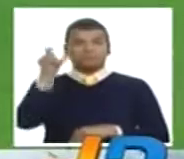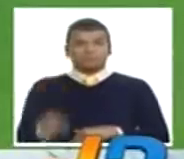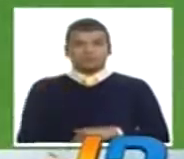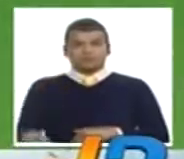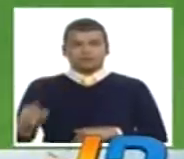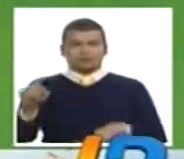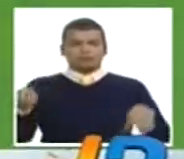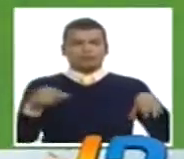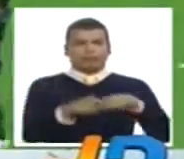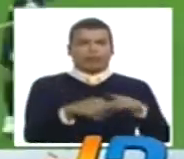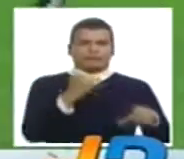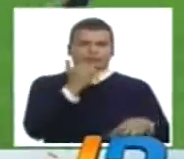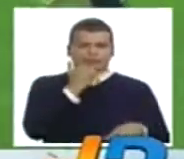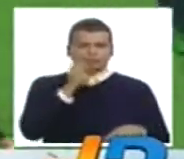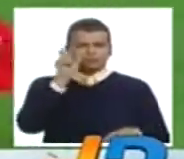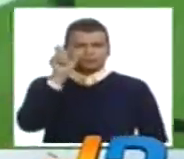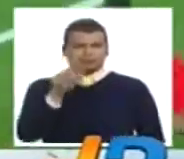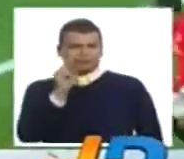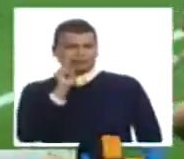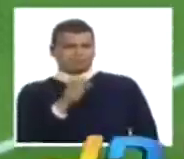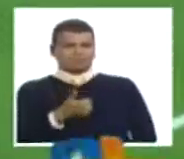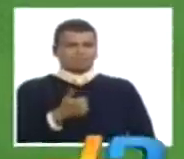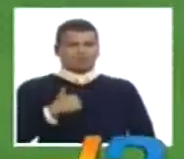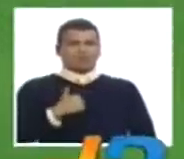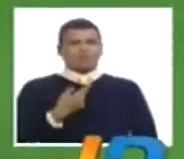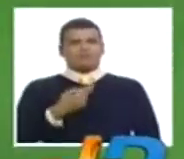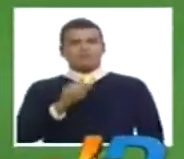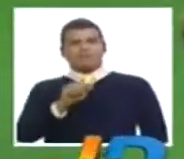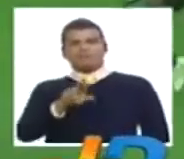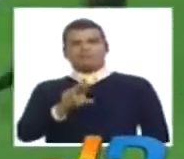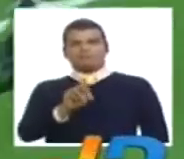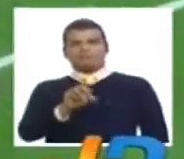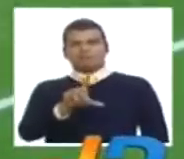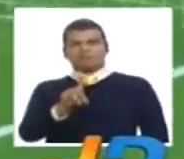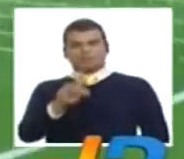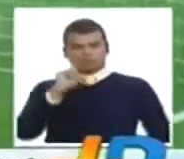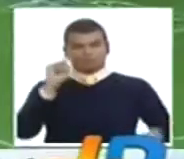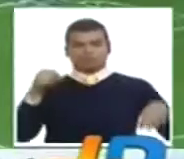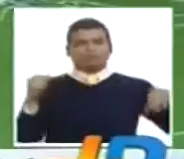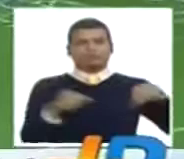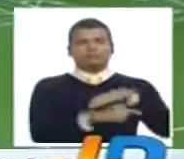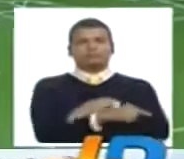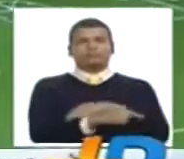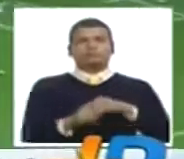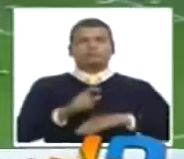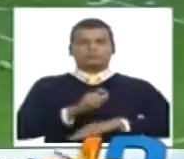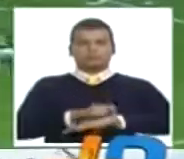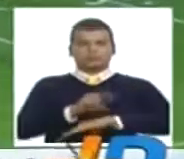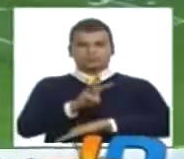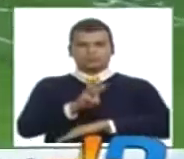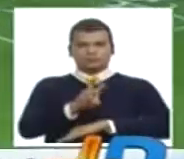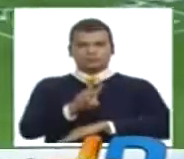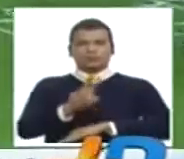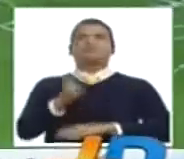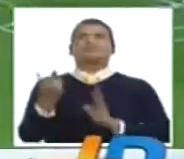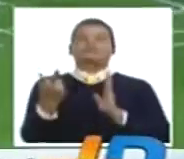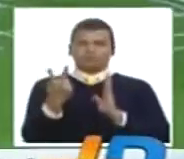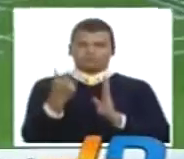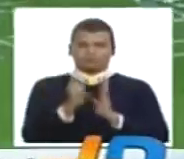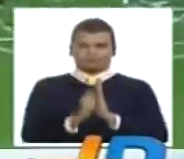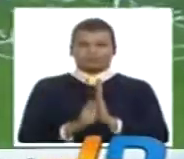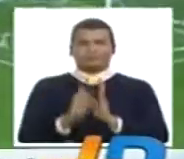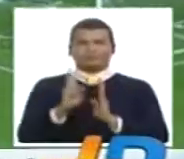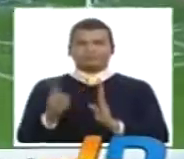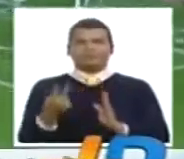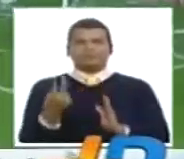mala salida que aprovechó muy bien Harold Preciado, llevando el balón hasta mandarlo al fondo de la red. Al minuto 82 llegaría el segundo de los